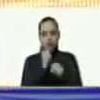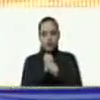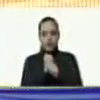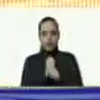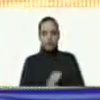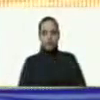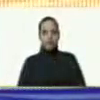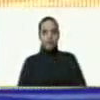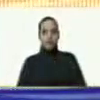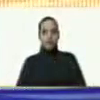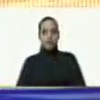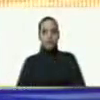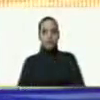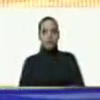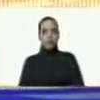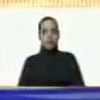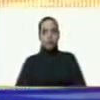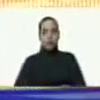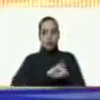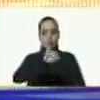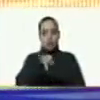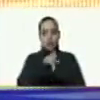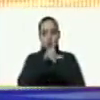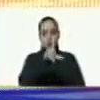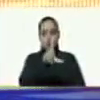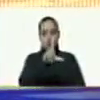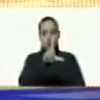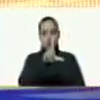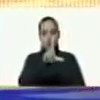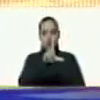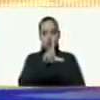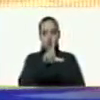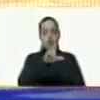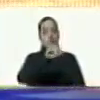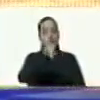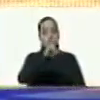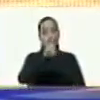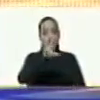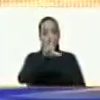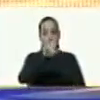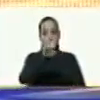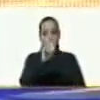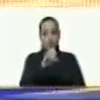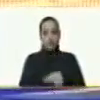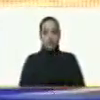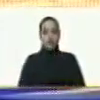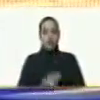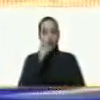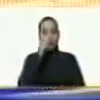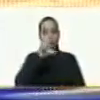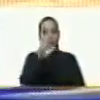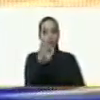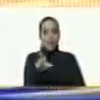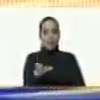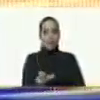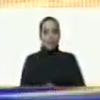Giulio Palermo. Giulio, bambino, ¿cómo andamos? El